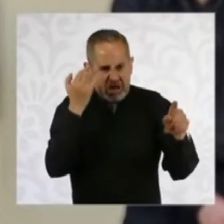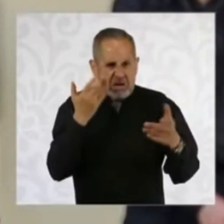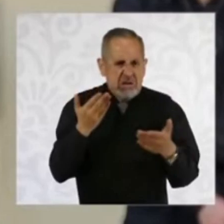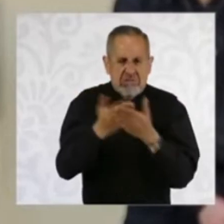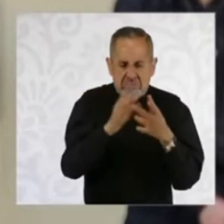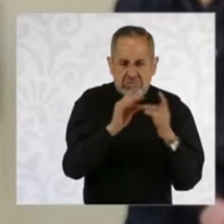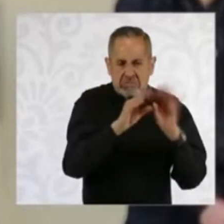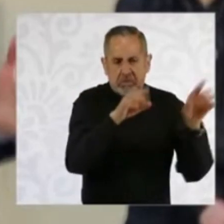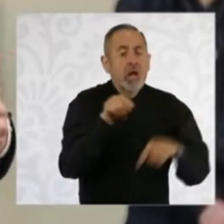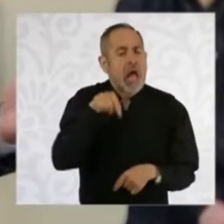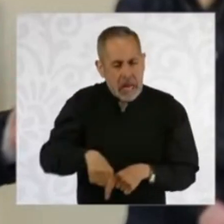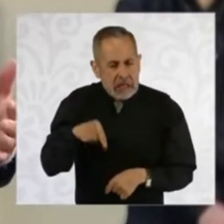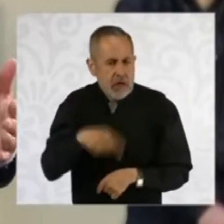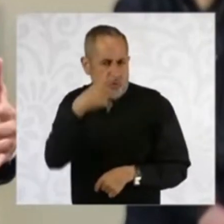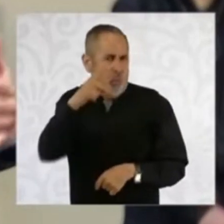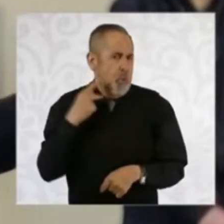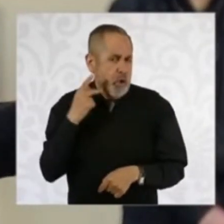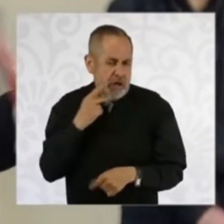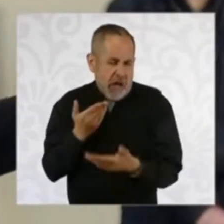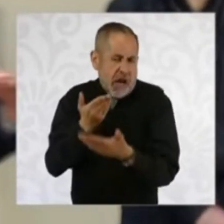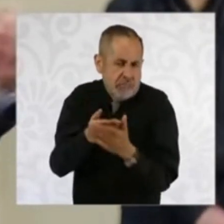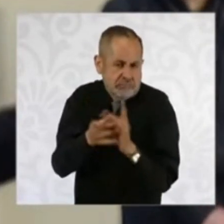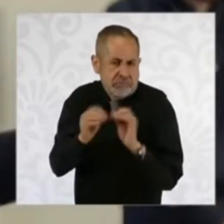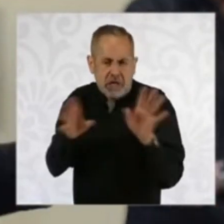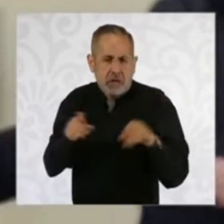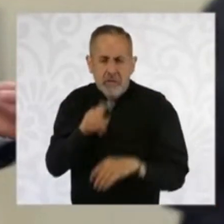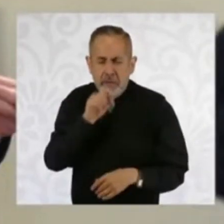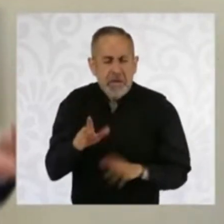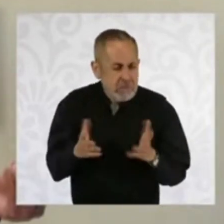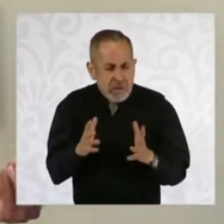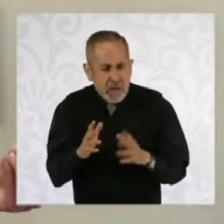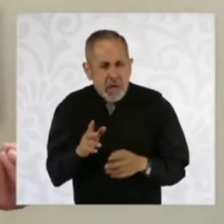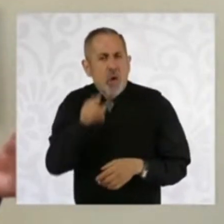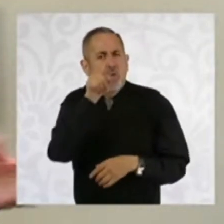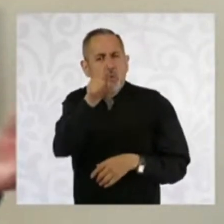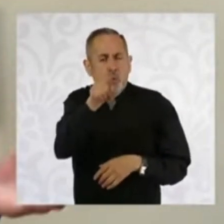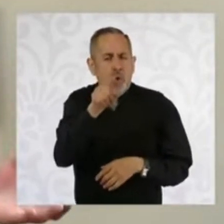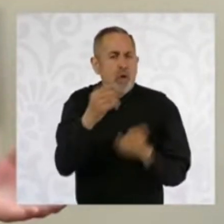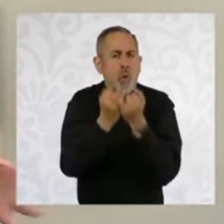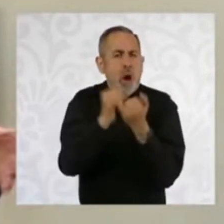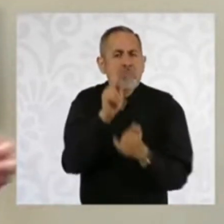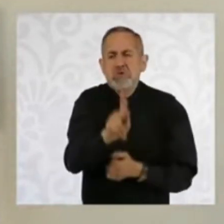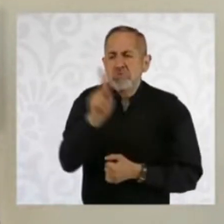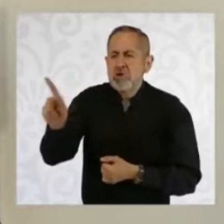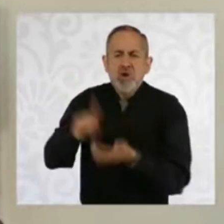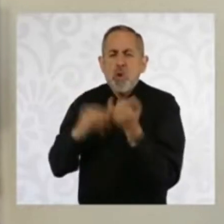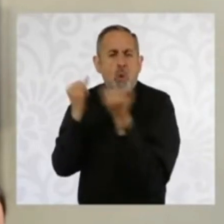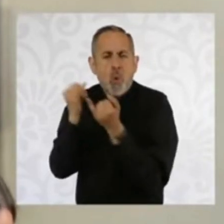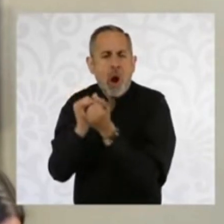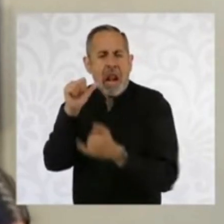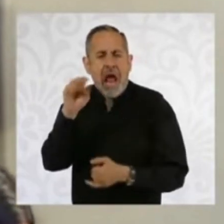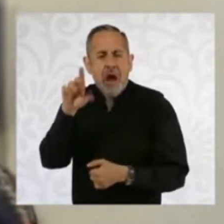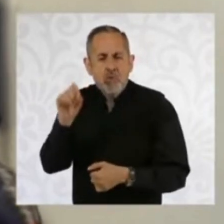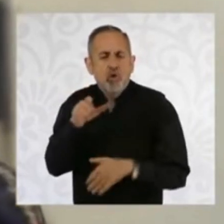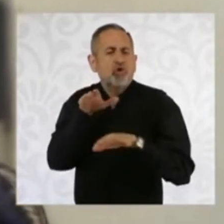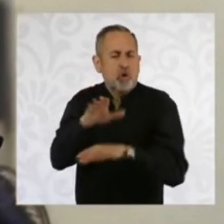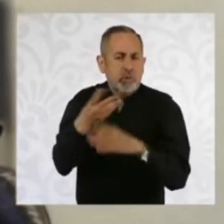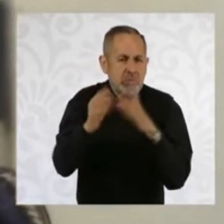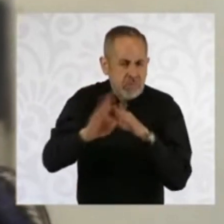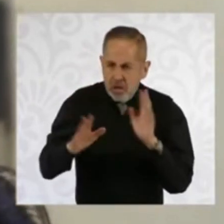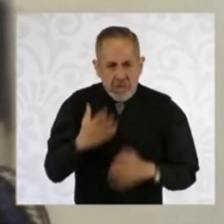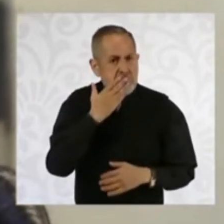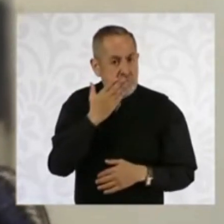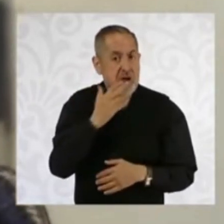que de alguna manera también pues viene siendo muy similar a la que planteó Andrés Manuel López Obrador en su momento y que ha tenido resultados